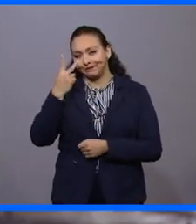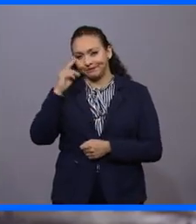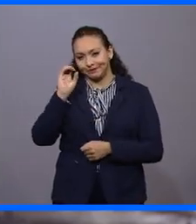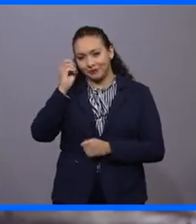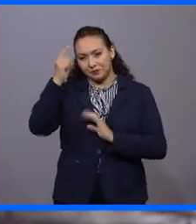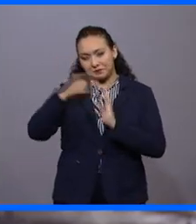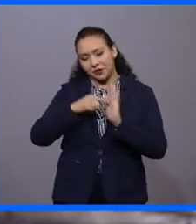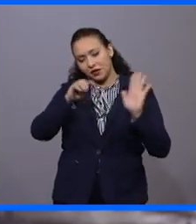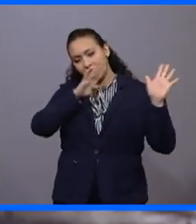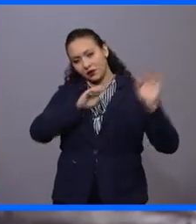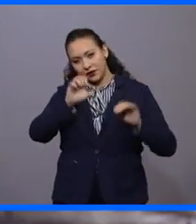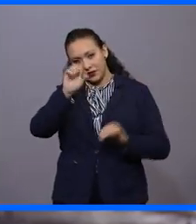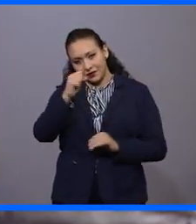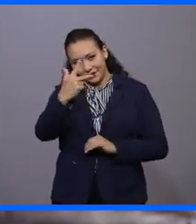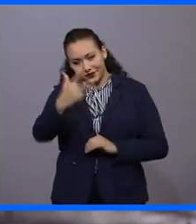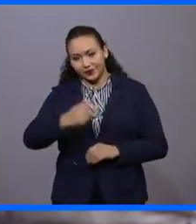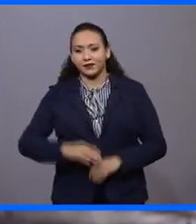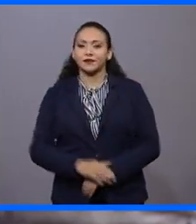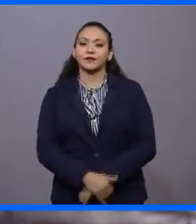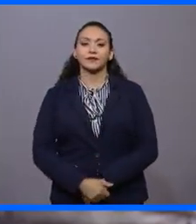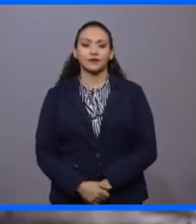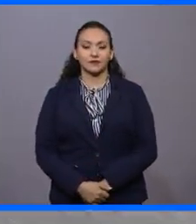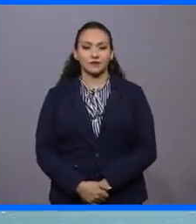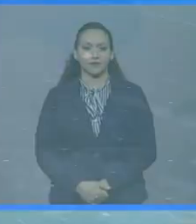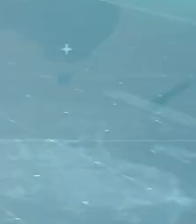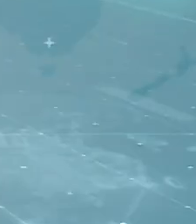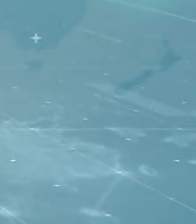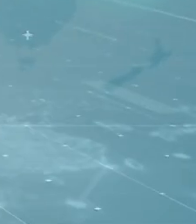de 1968.